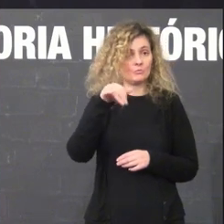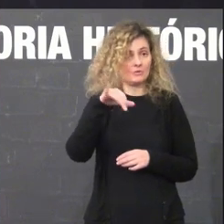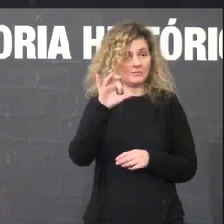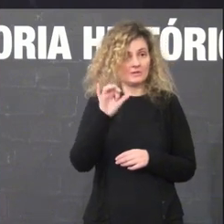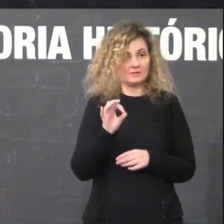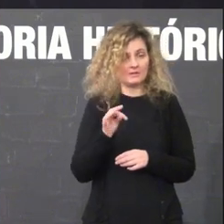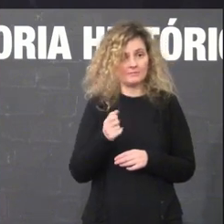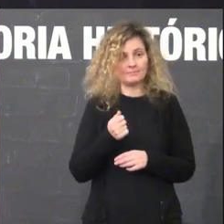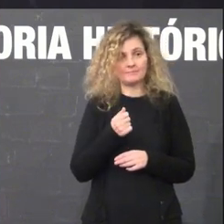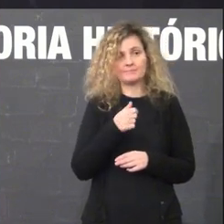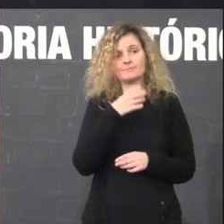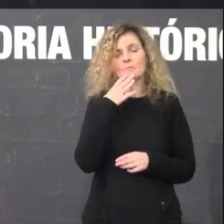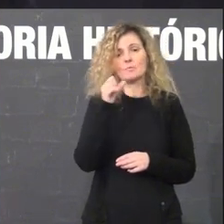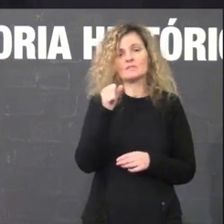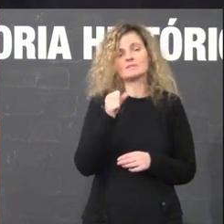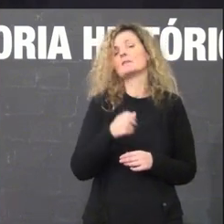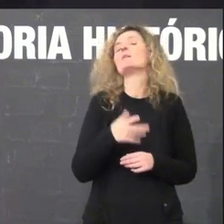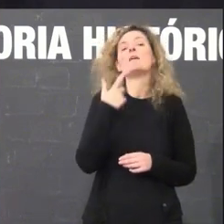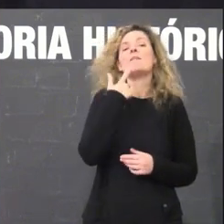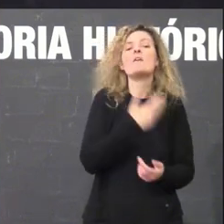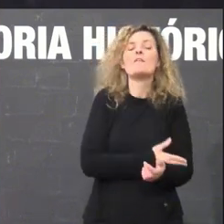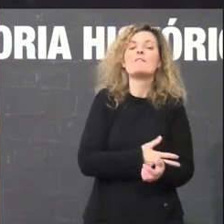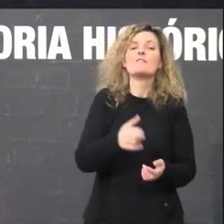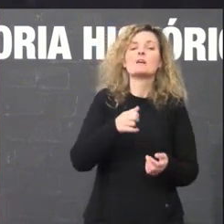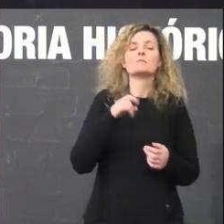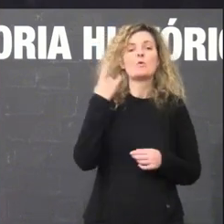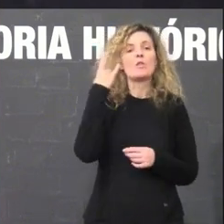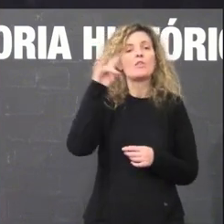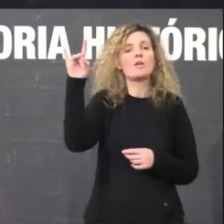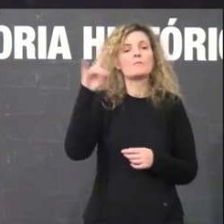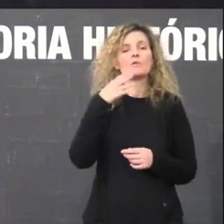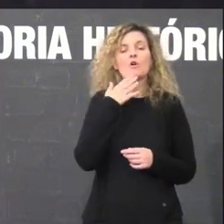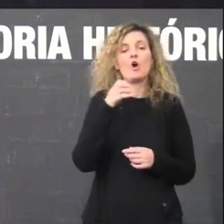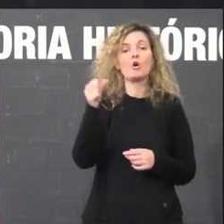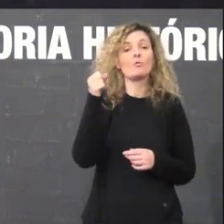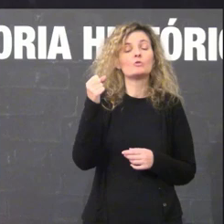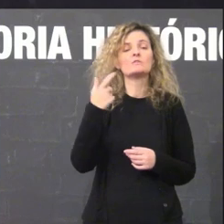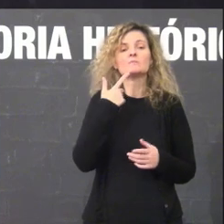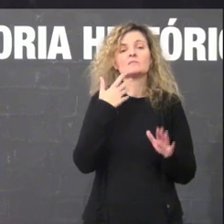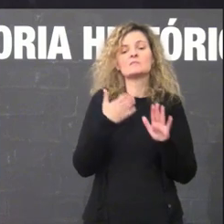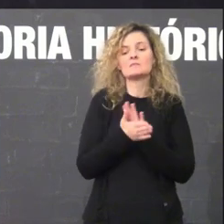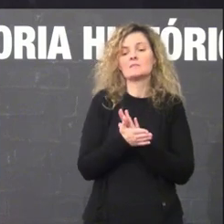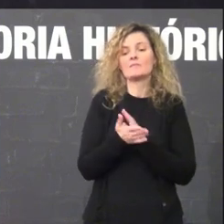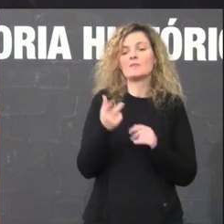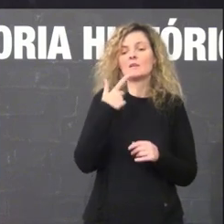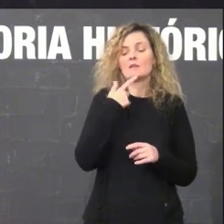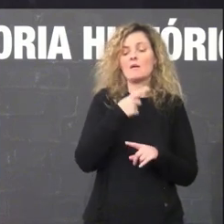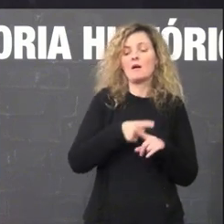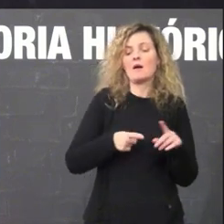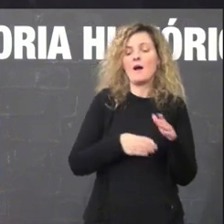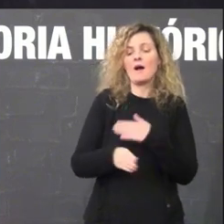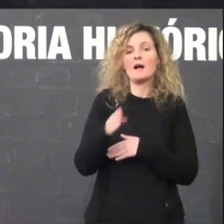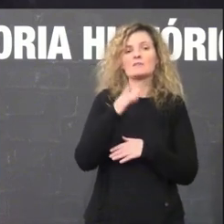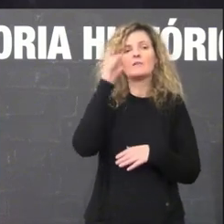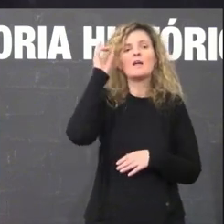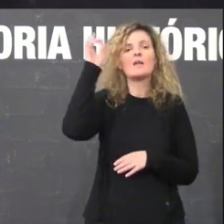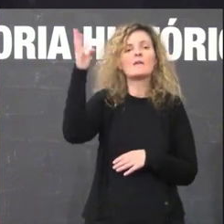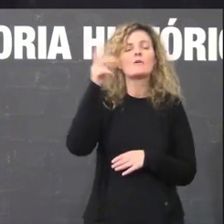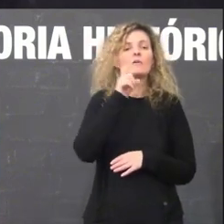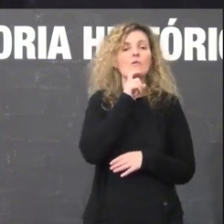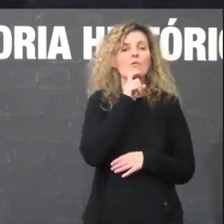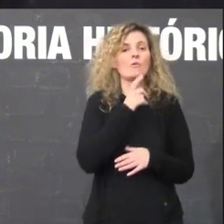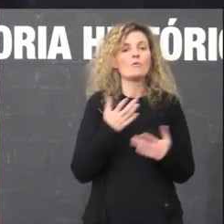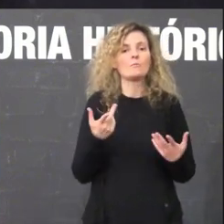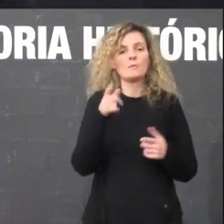cierto en el franquismo la demonización del comunismo por ejemplo se hizo también mediante la idea de que